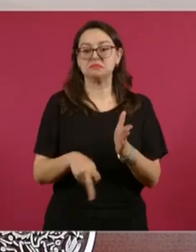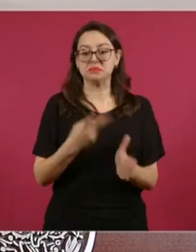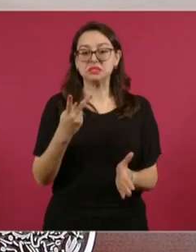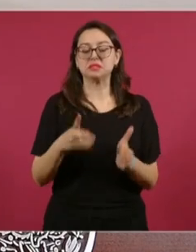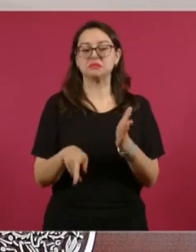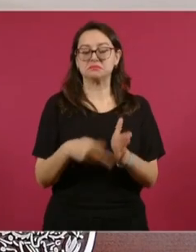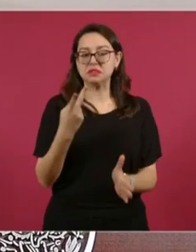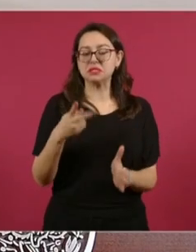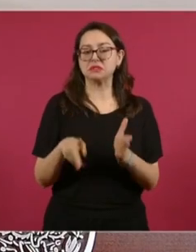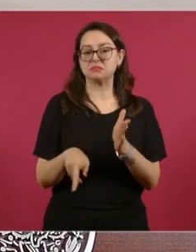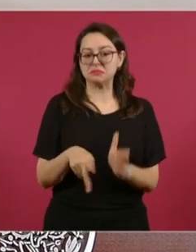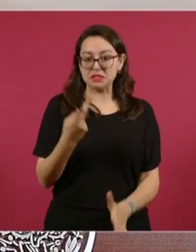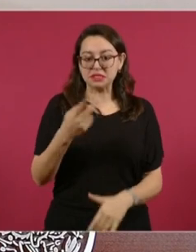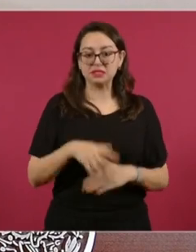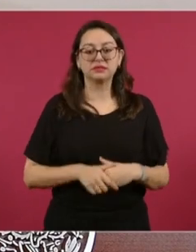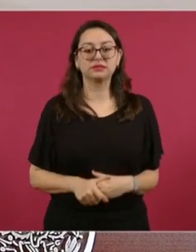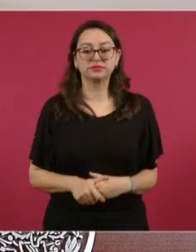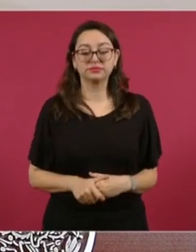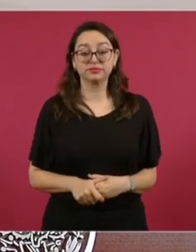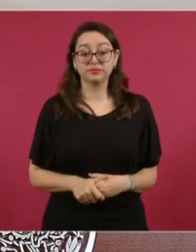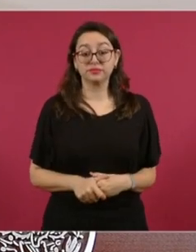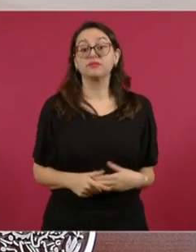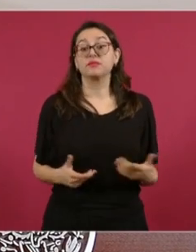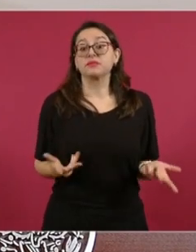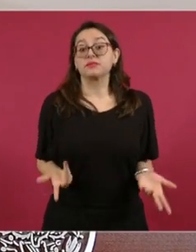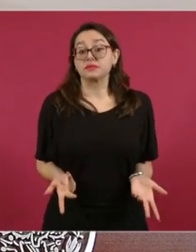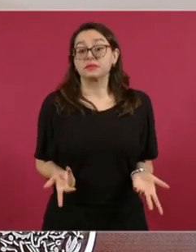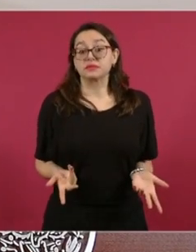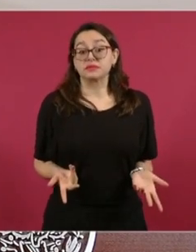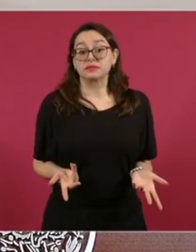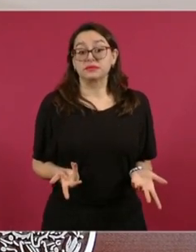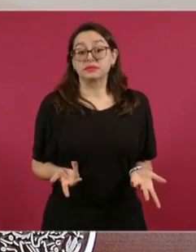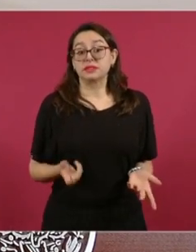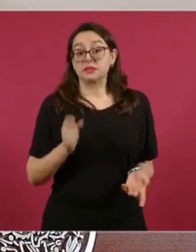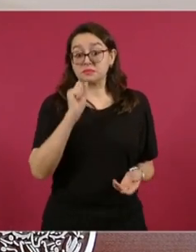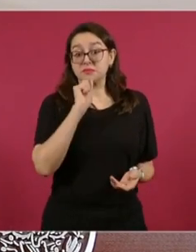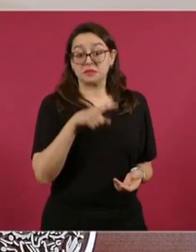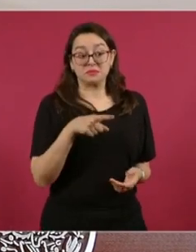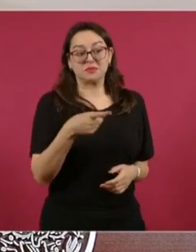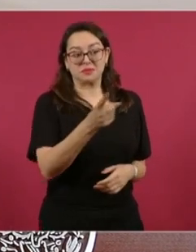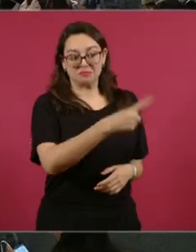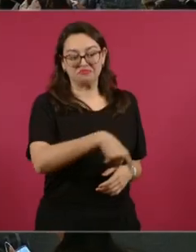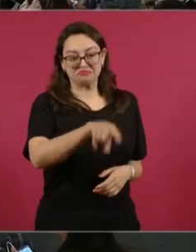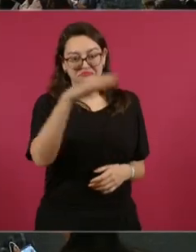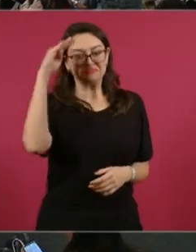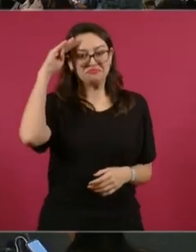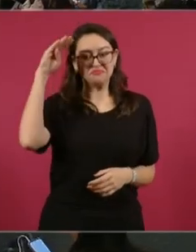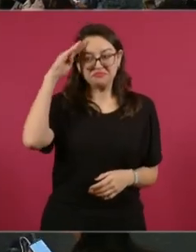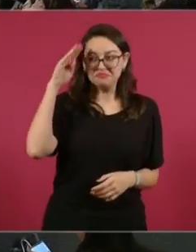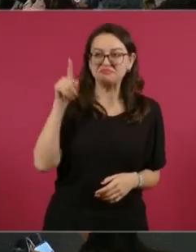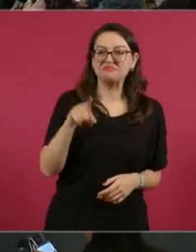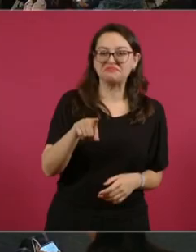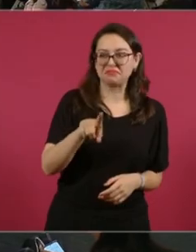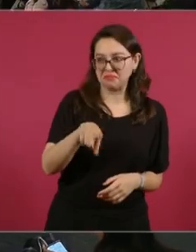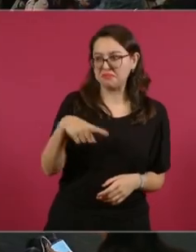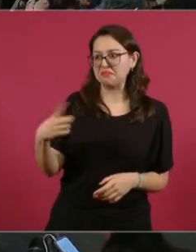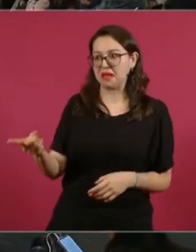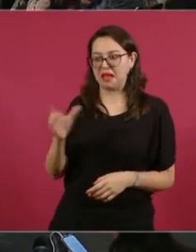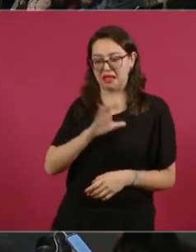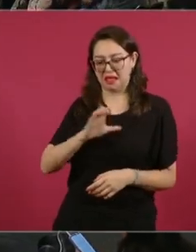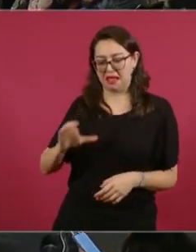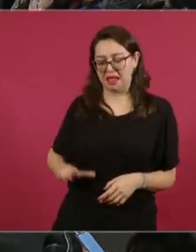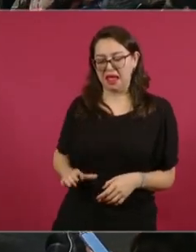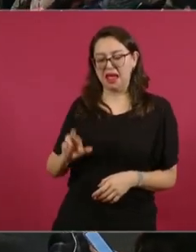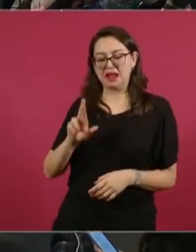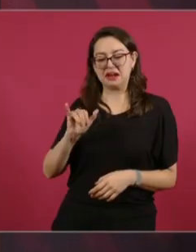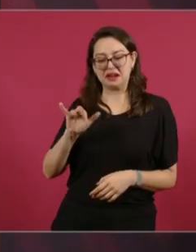Al mismo tiempo, veían con buenos ojos la candidatura de Ricardo Anaya, postulado por